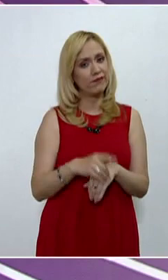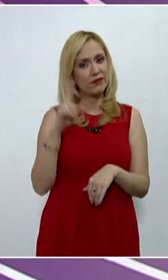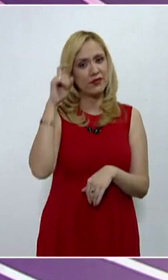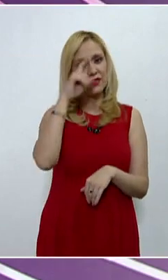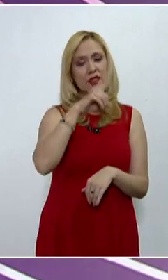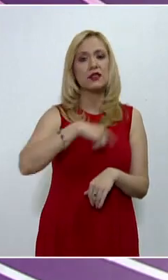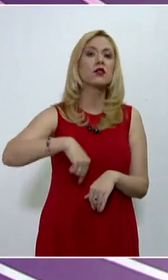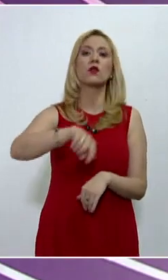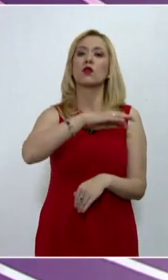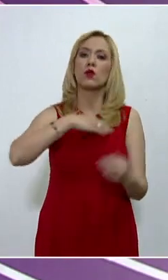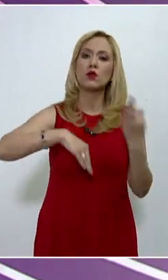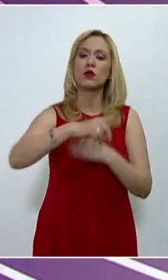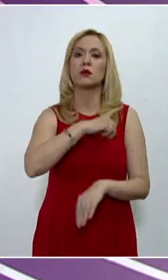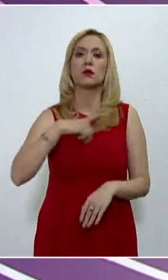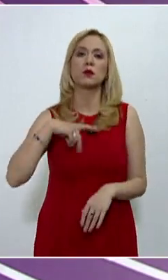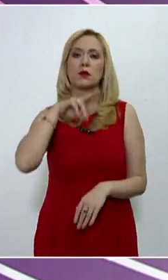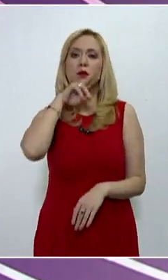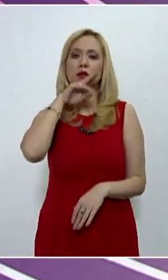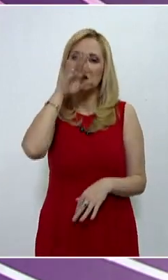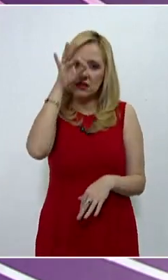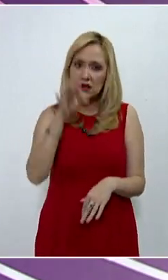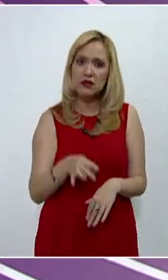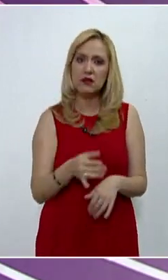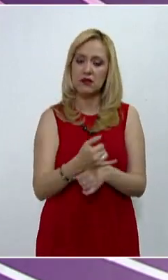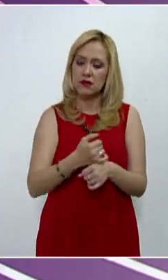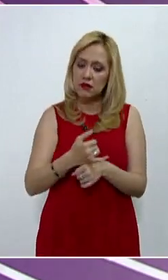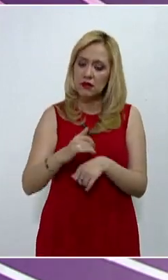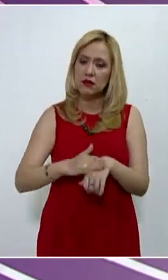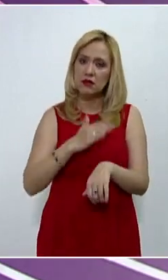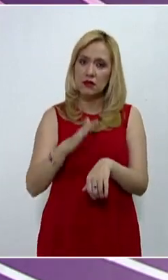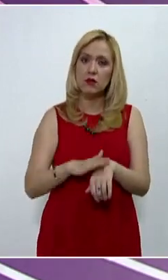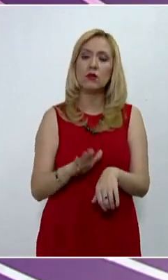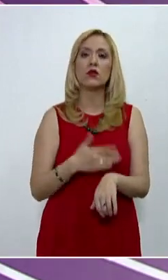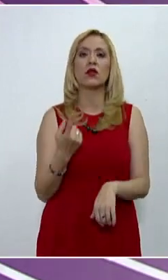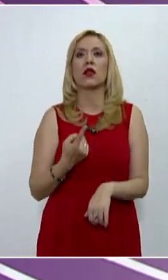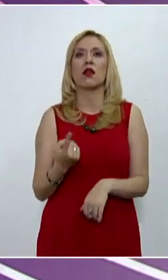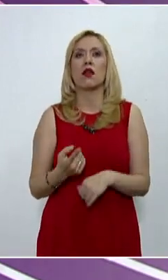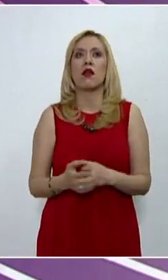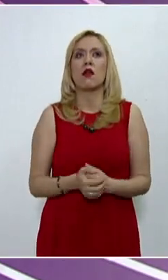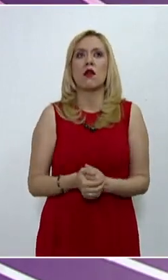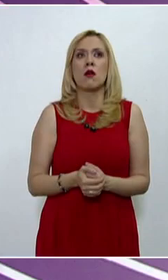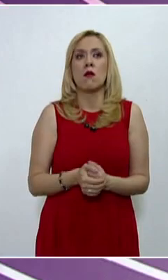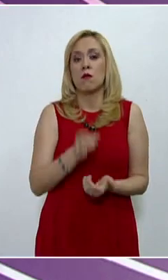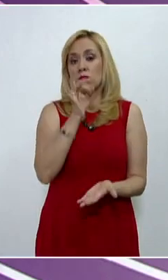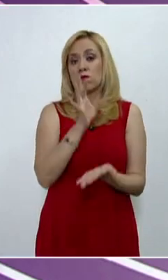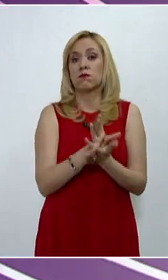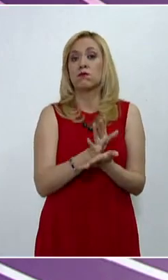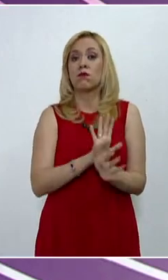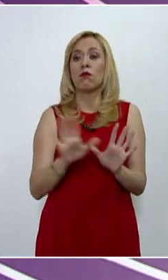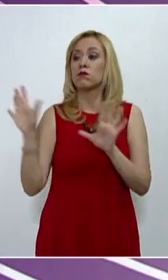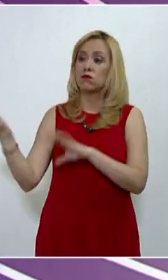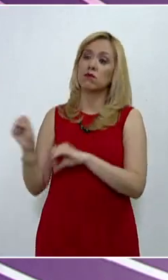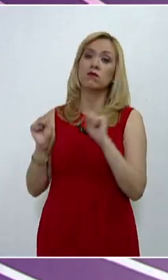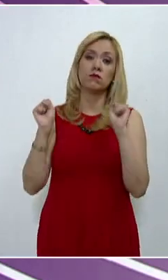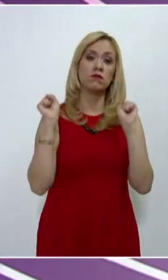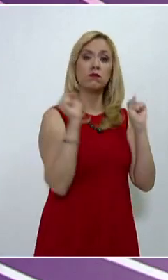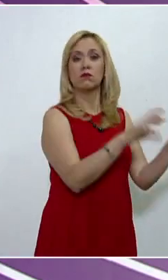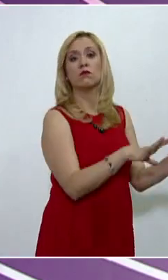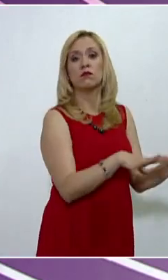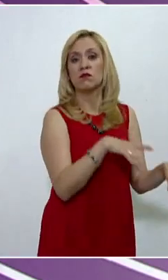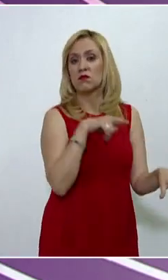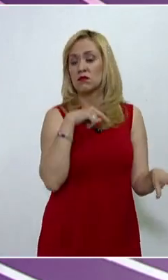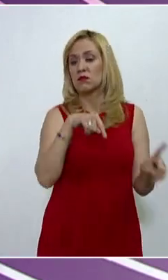que nos preocupemos todos por el debido proceso, porque quizá no solo se trata de procesar a los mal